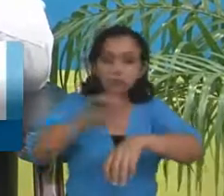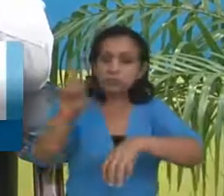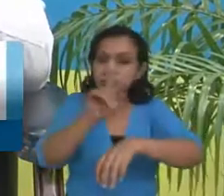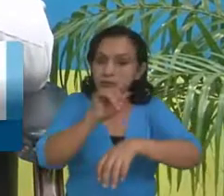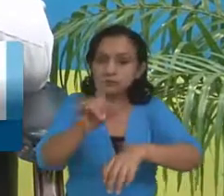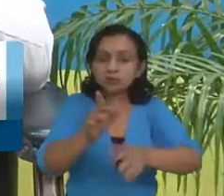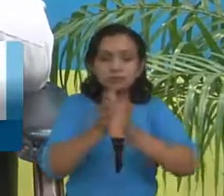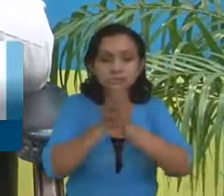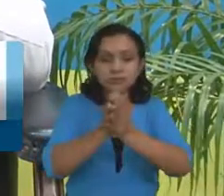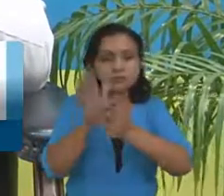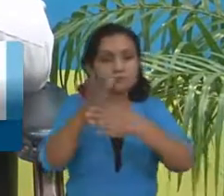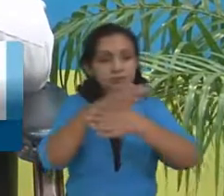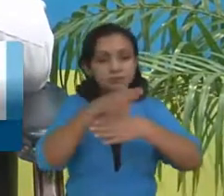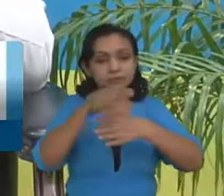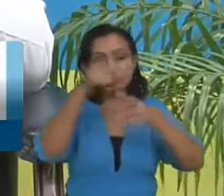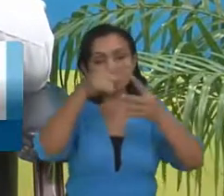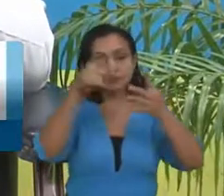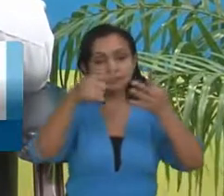etcétera, ¿verdad?